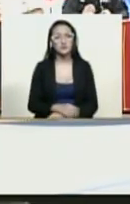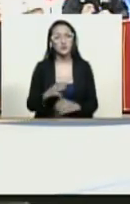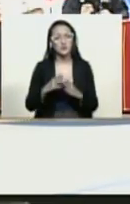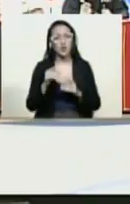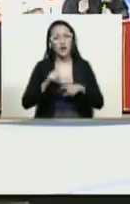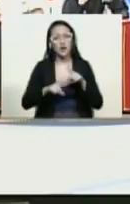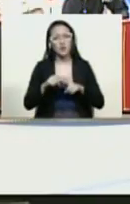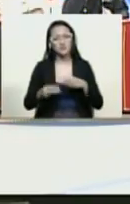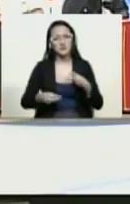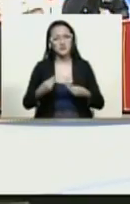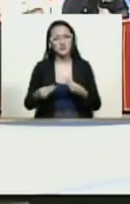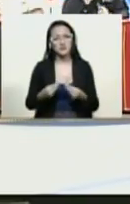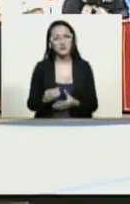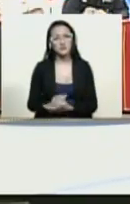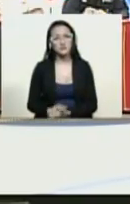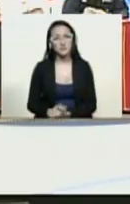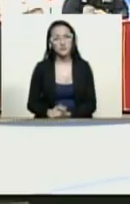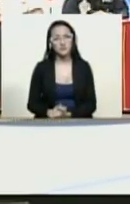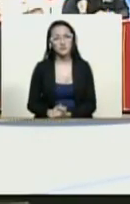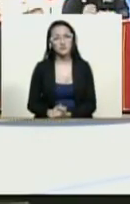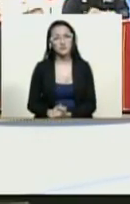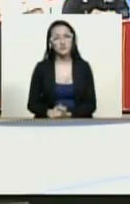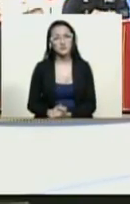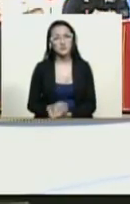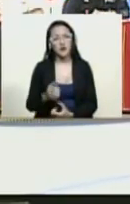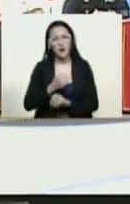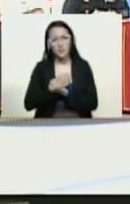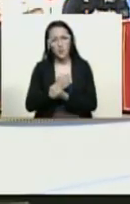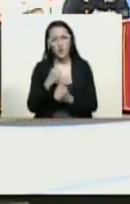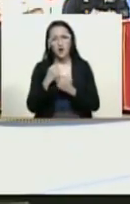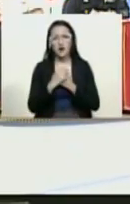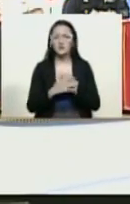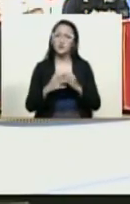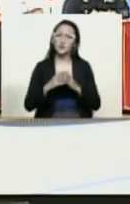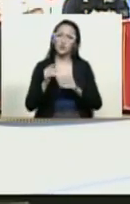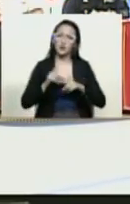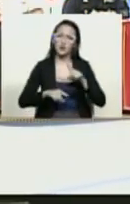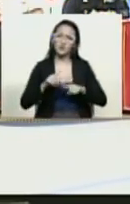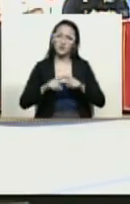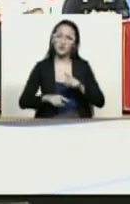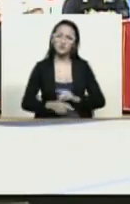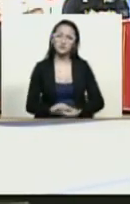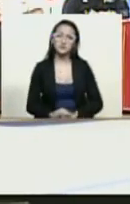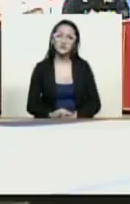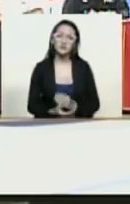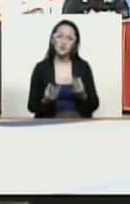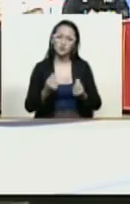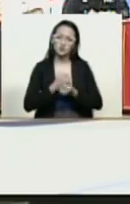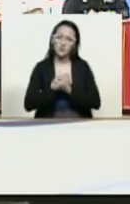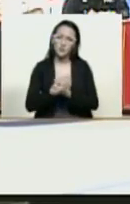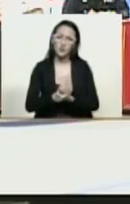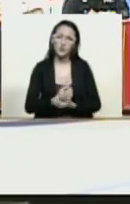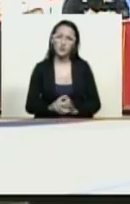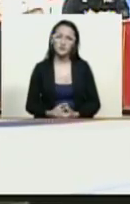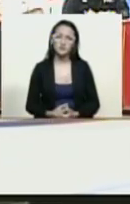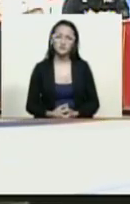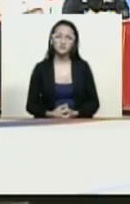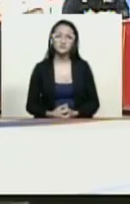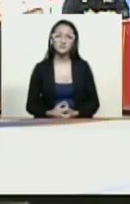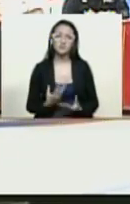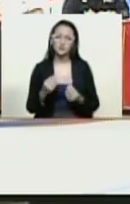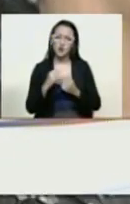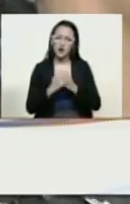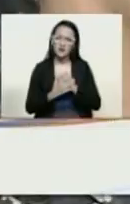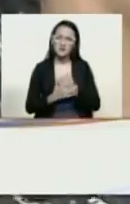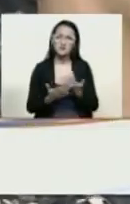hacemos. Ponerle amor, cariño a todo lo que hacemos, compañeros. mucho amor, mucho